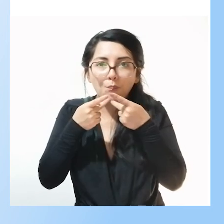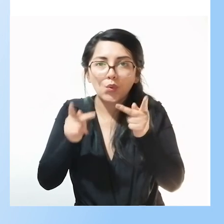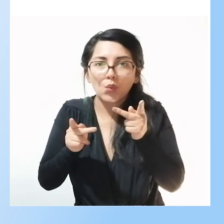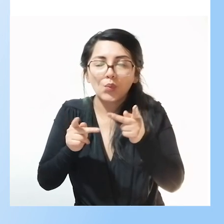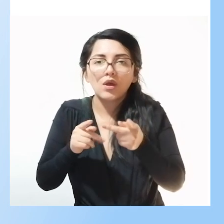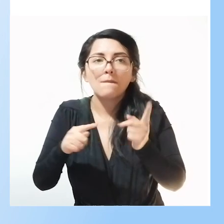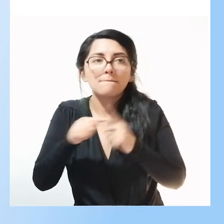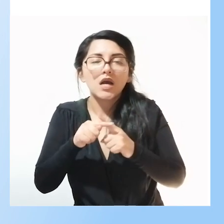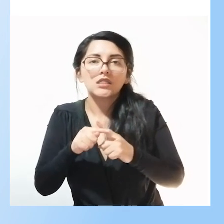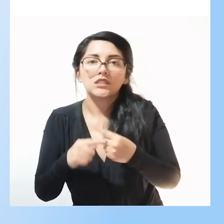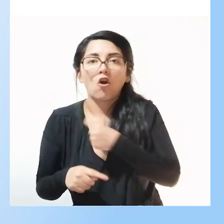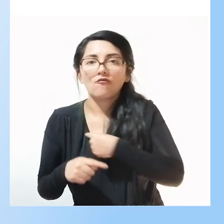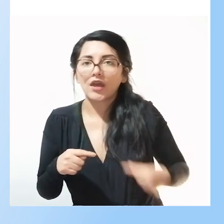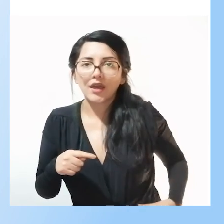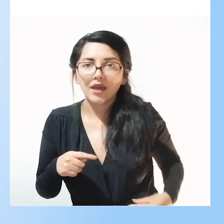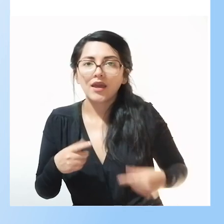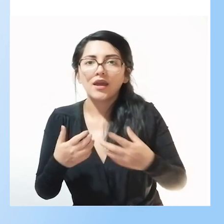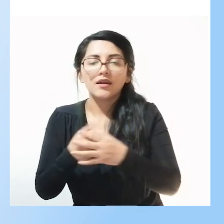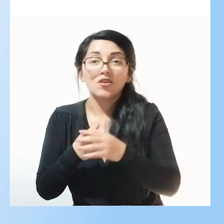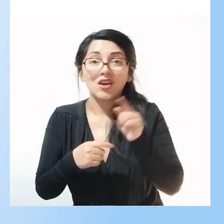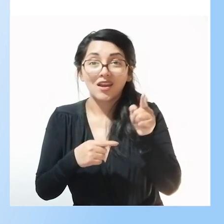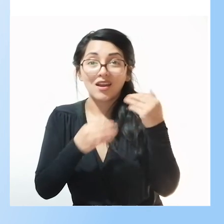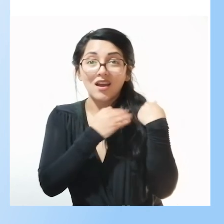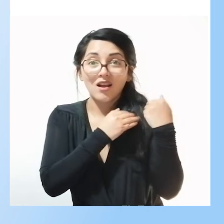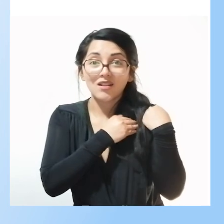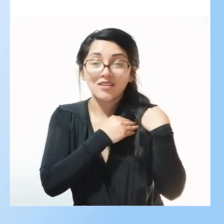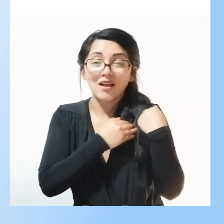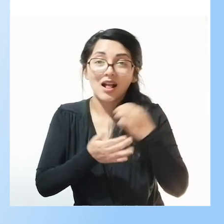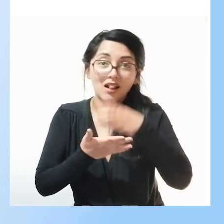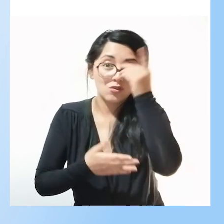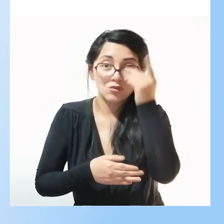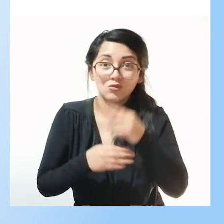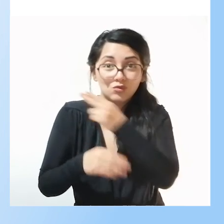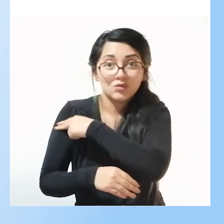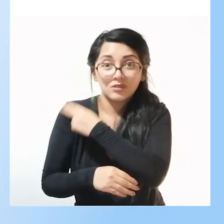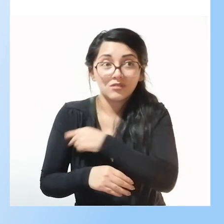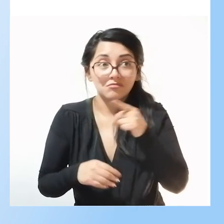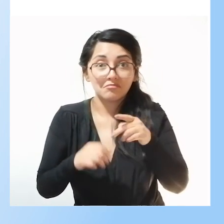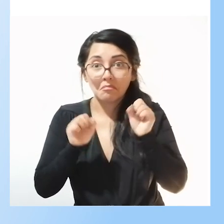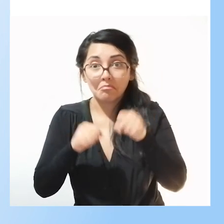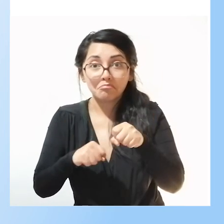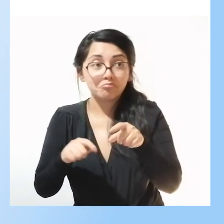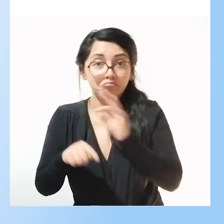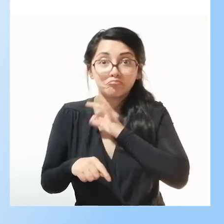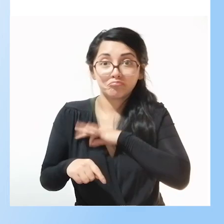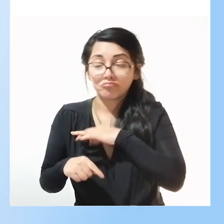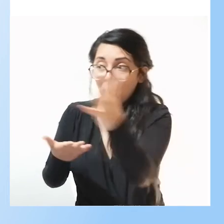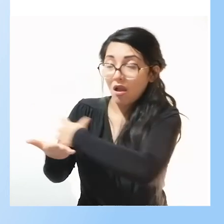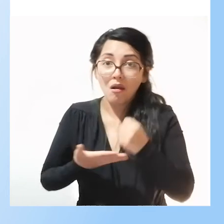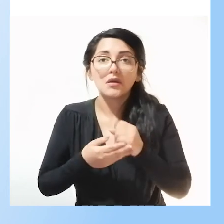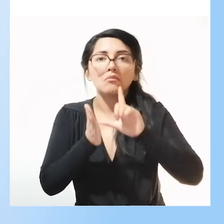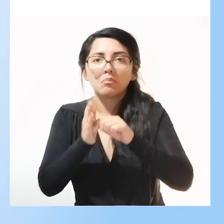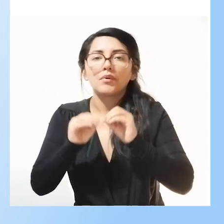que velar por la pedagogía hospitalaria, les puede dar elementos de innovación para luego ser aplicados.